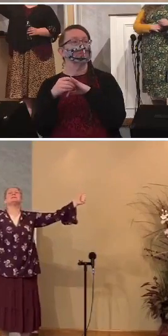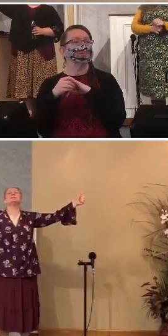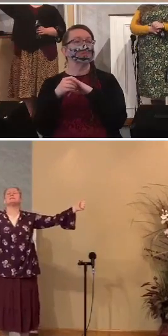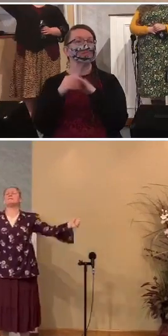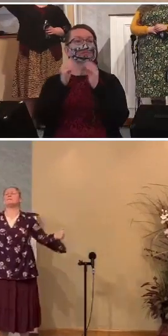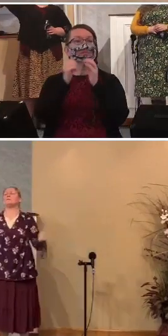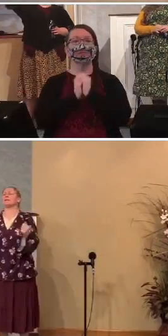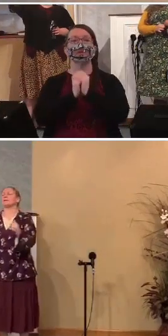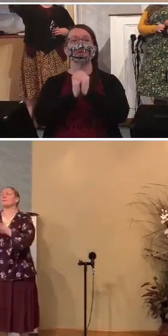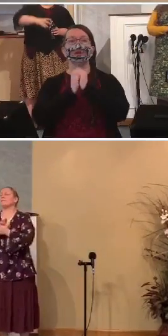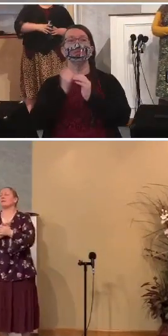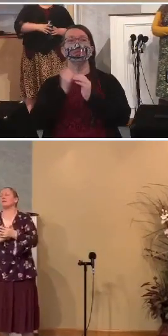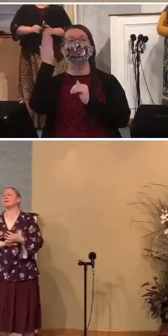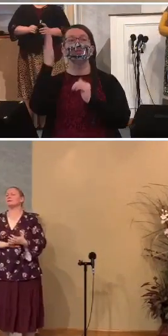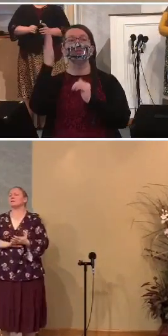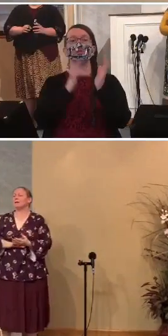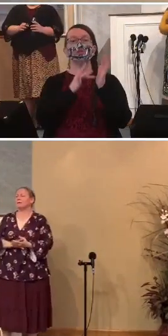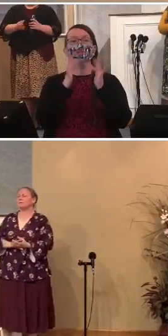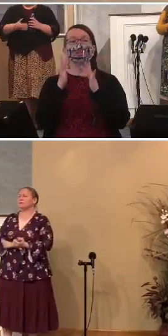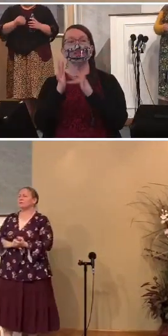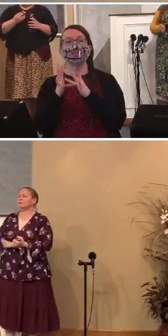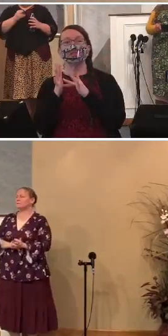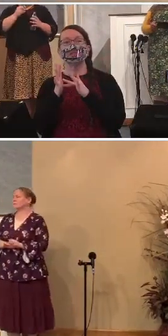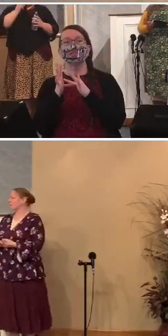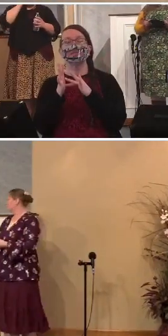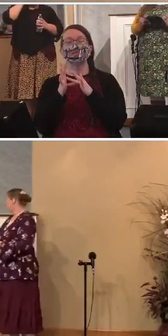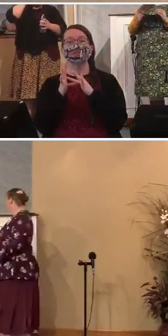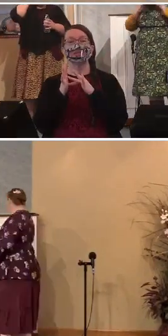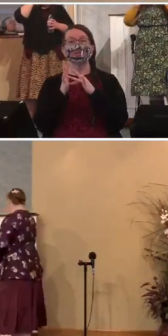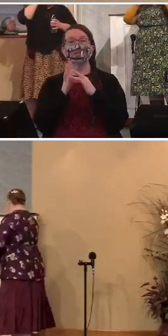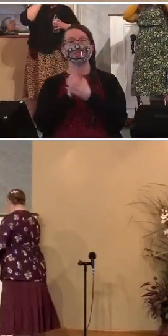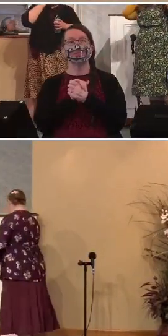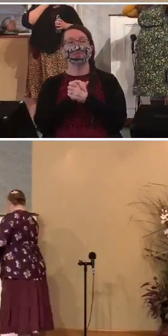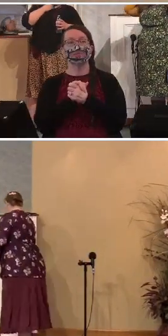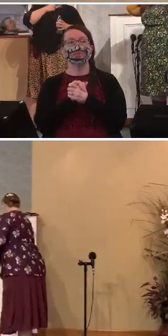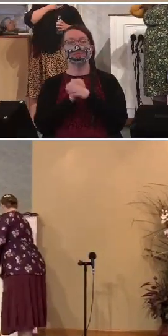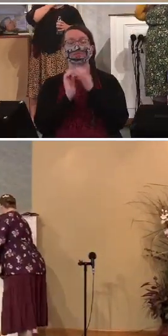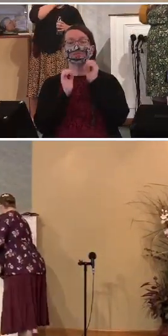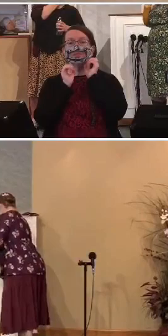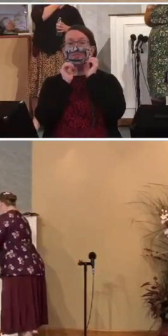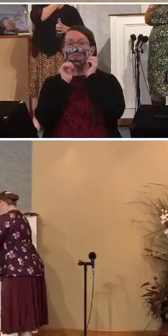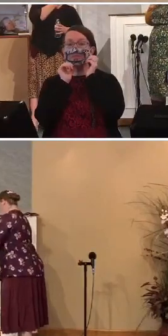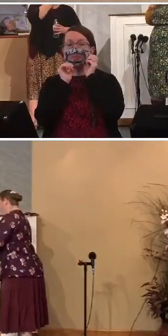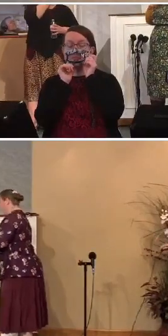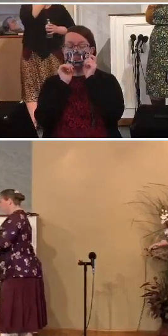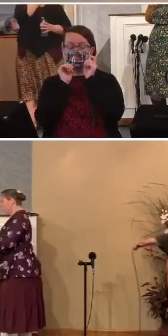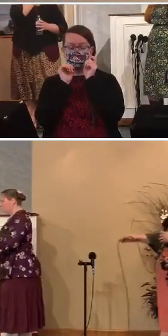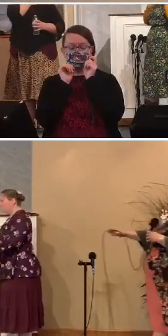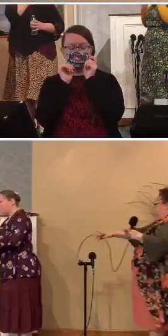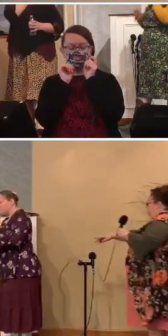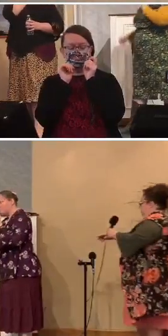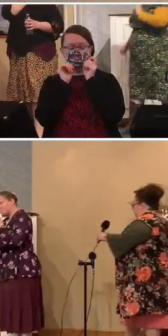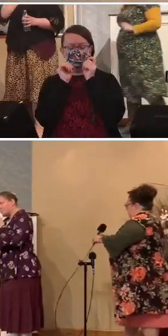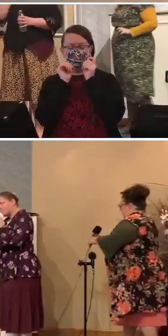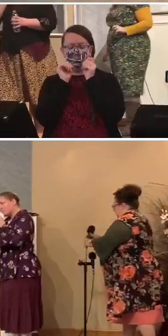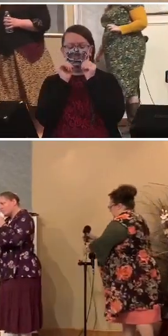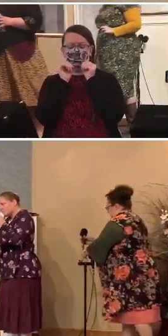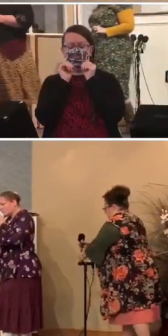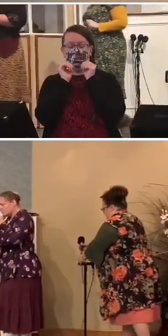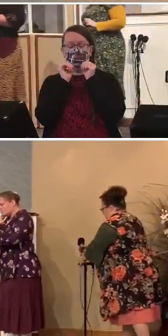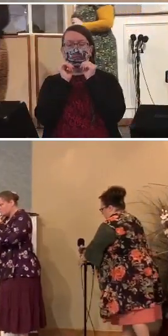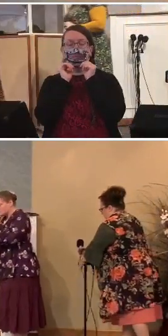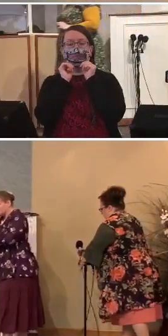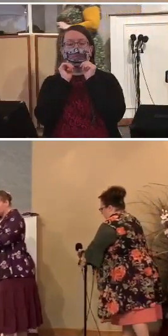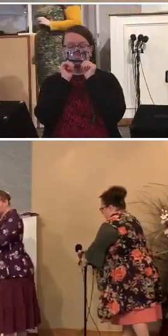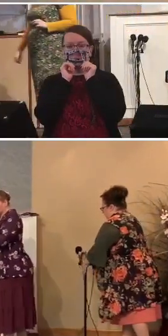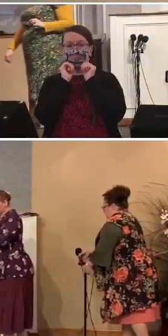adoro, Jesús. Gracias, Jesús. Muchas gracias al grupo de adoración. Dios te bendiga. Es tan bueno estar